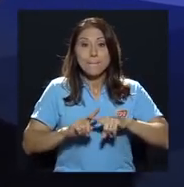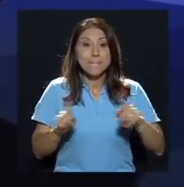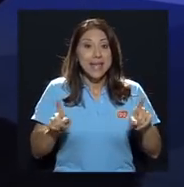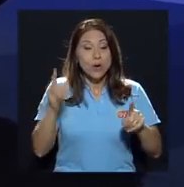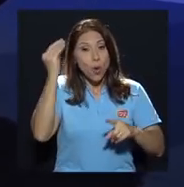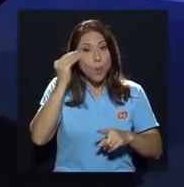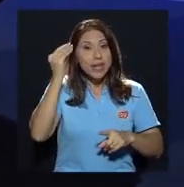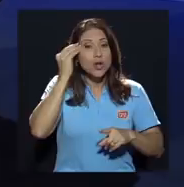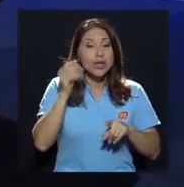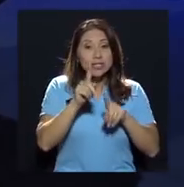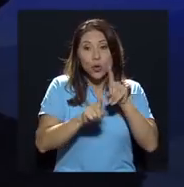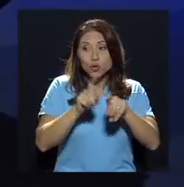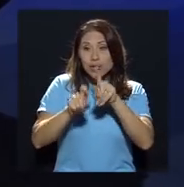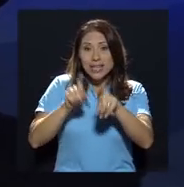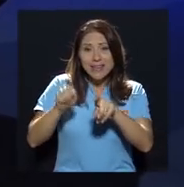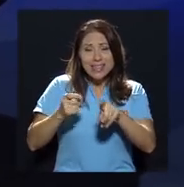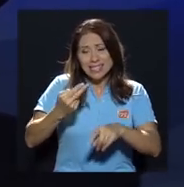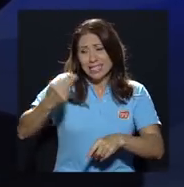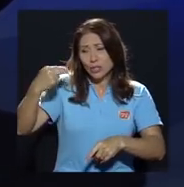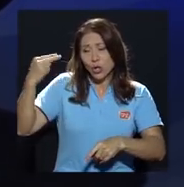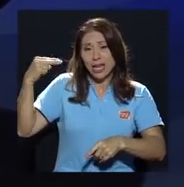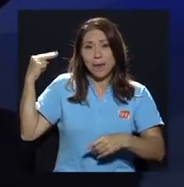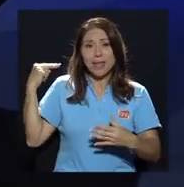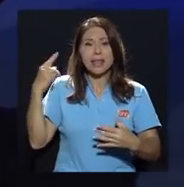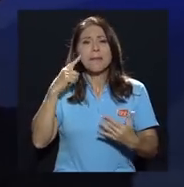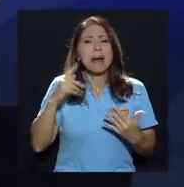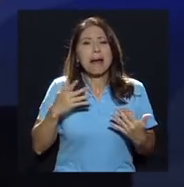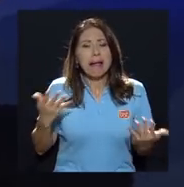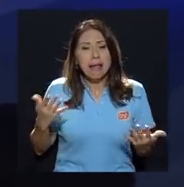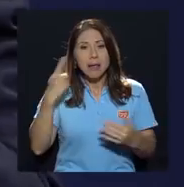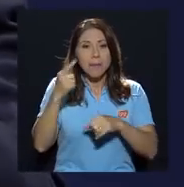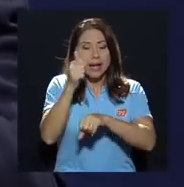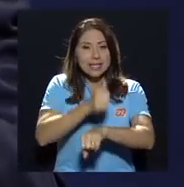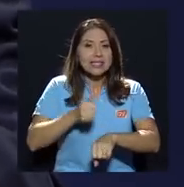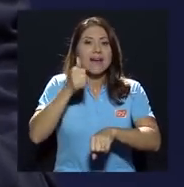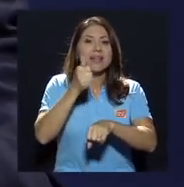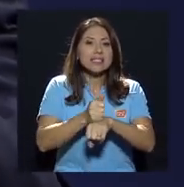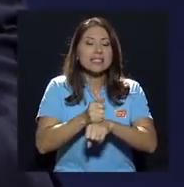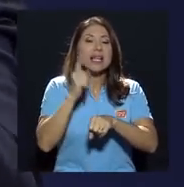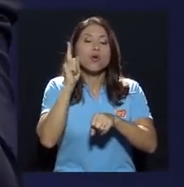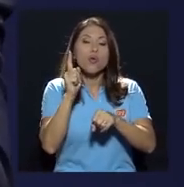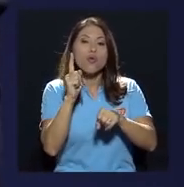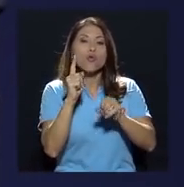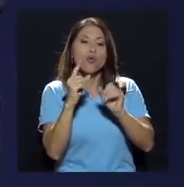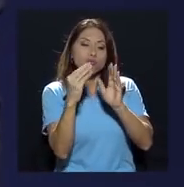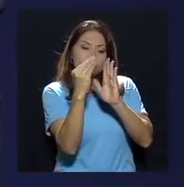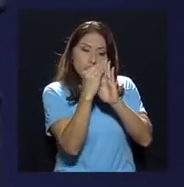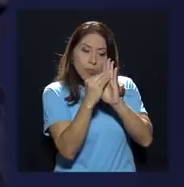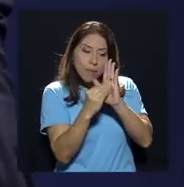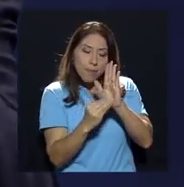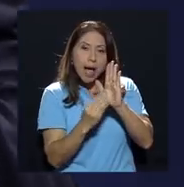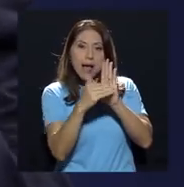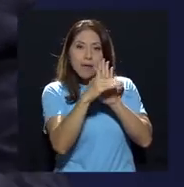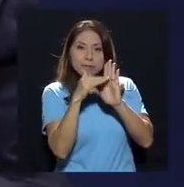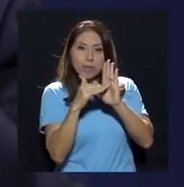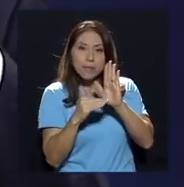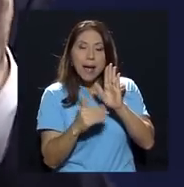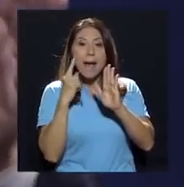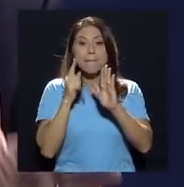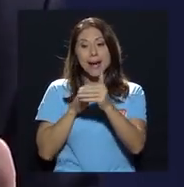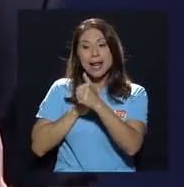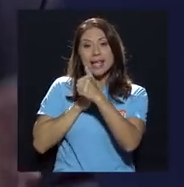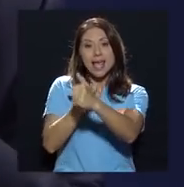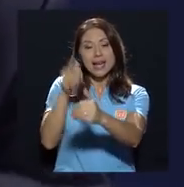pero las opiniones con solución a lo que han servido históricamente es para establecer un cuerpo de ok final para hallar a los